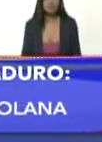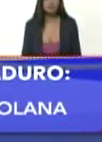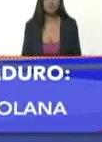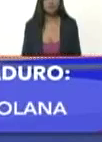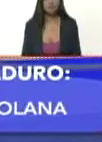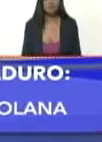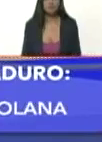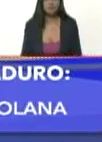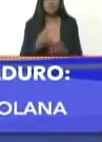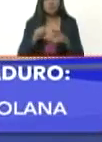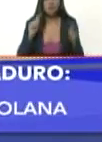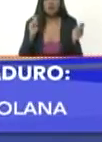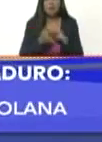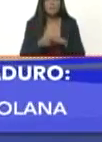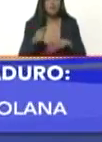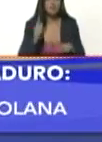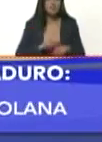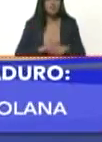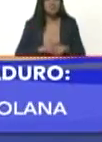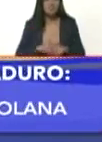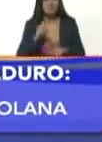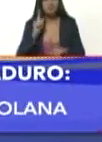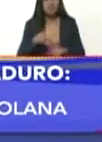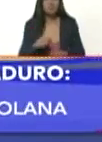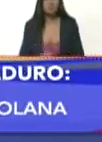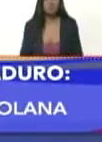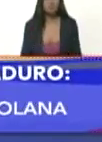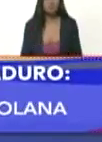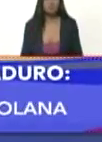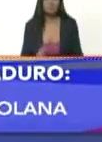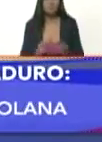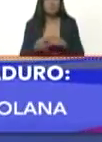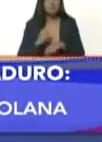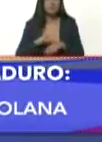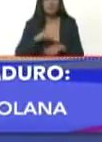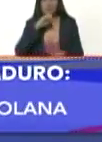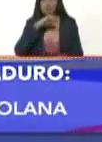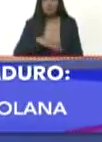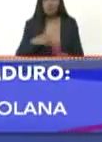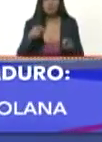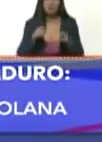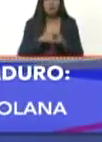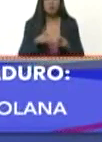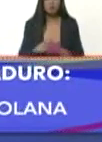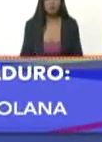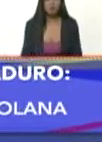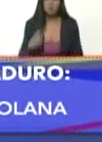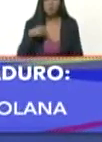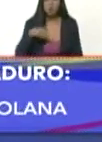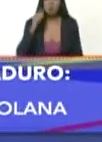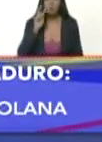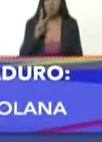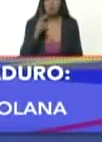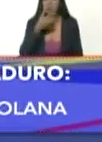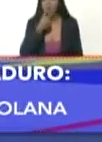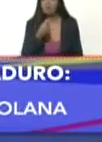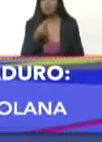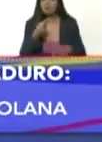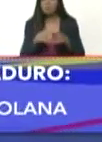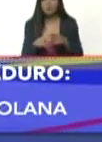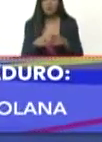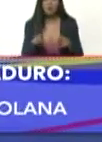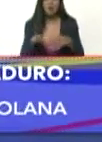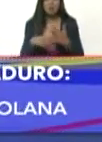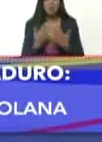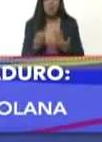pero al cambio de los tiempos, al cambio de las épocas históricas, hoy lo vemos muy fácil, pero en el momento